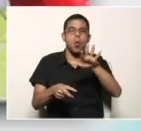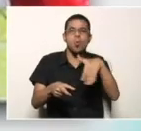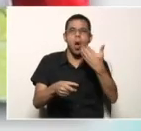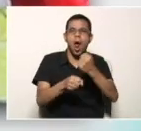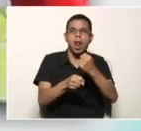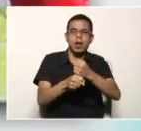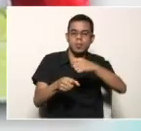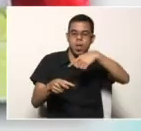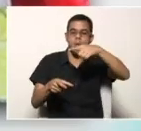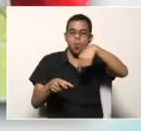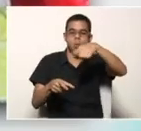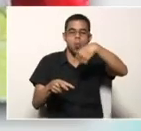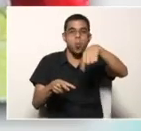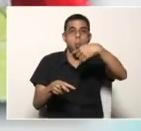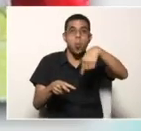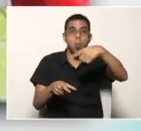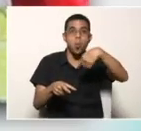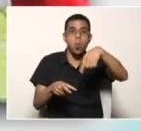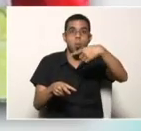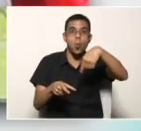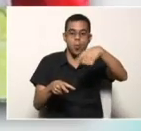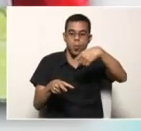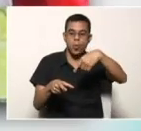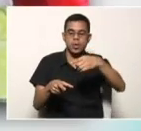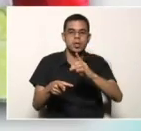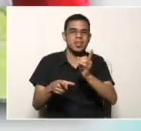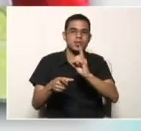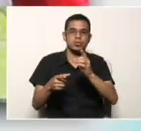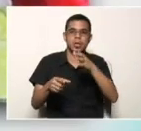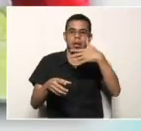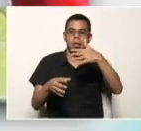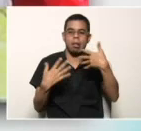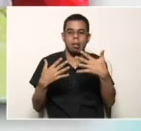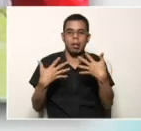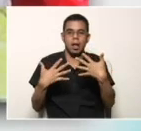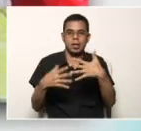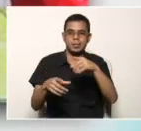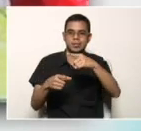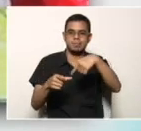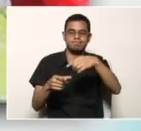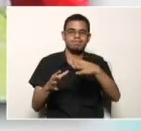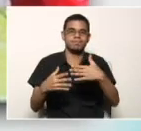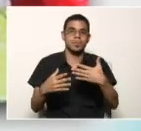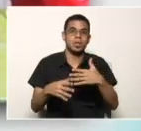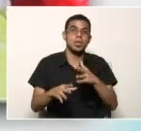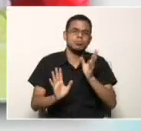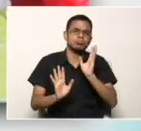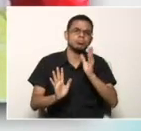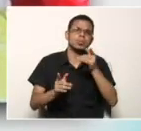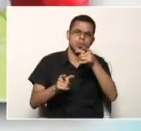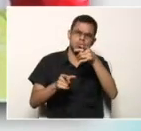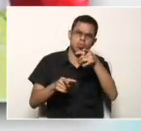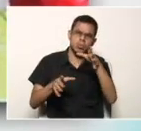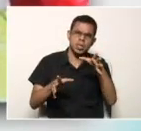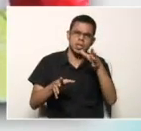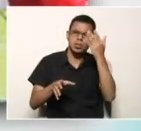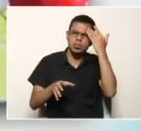procesador de manera que el procesador no se recaliente. No sé si a usted le ha pasado en su casa, en su